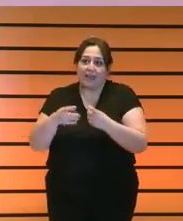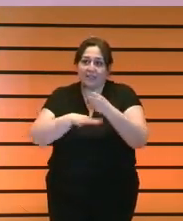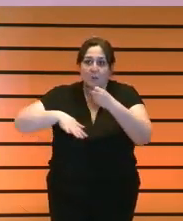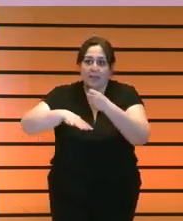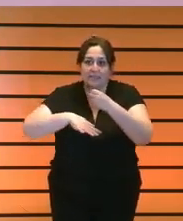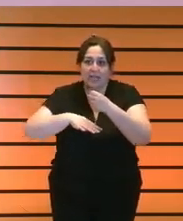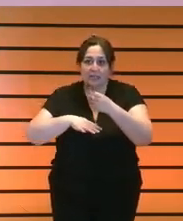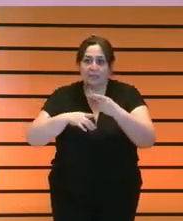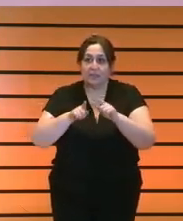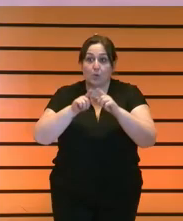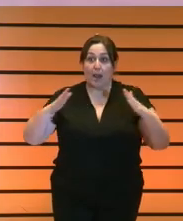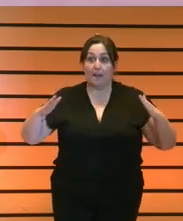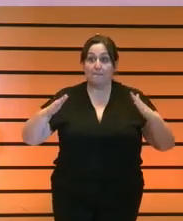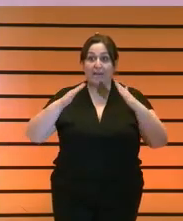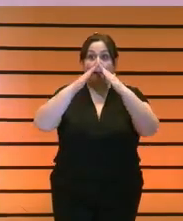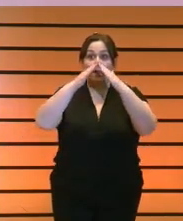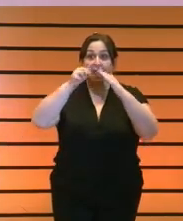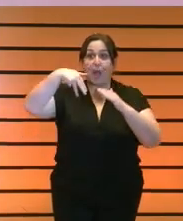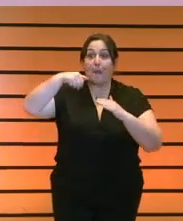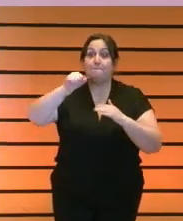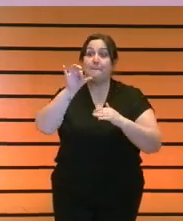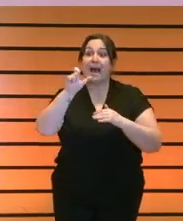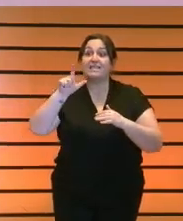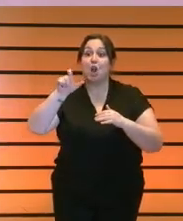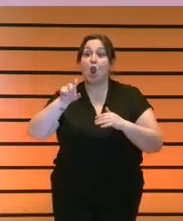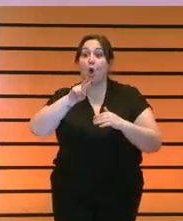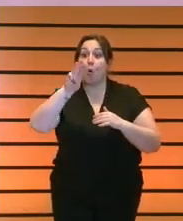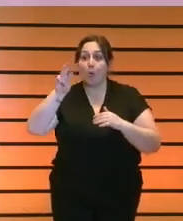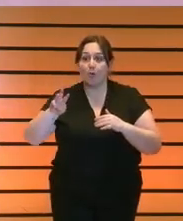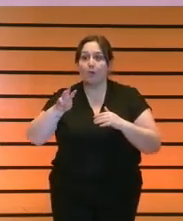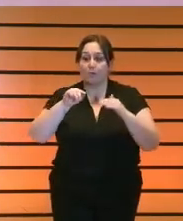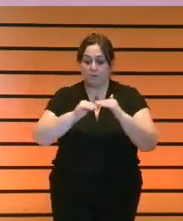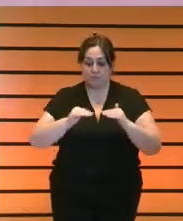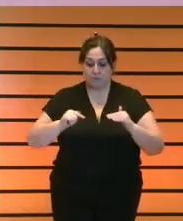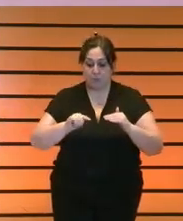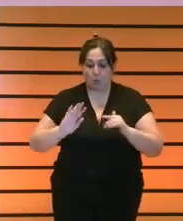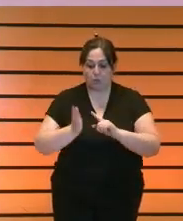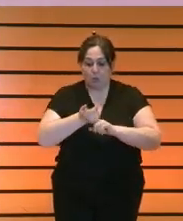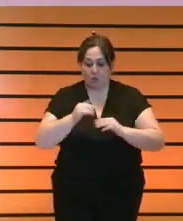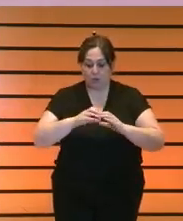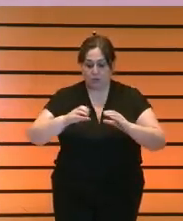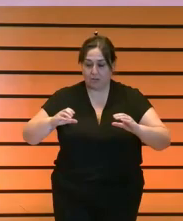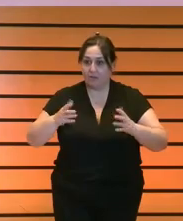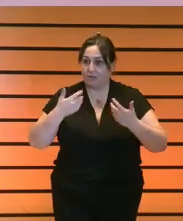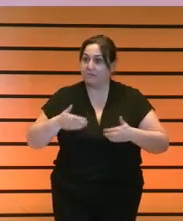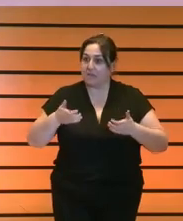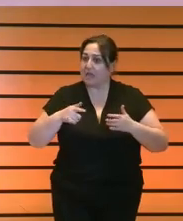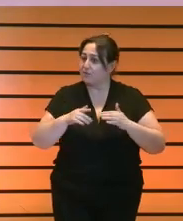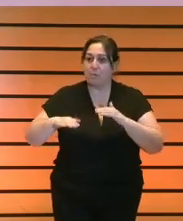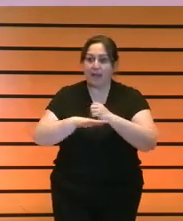primer escalón de la pirámide de Maslow, lógicamente es imprescindible para tener una vida pues digna